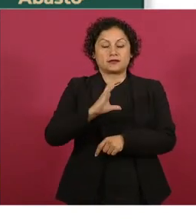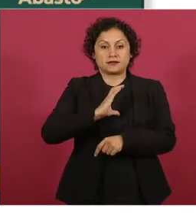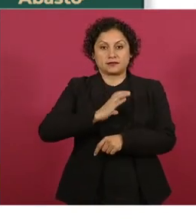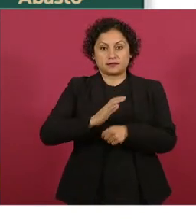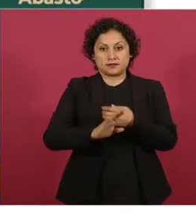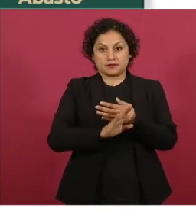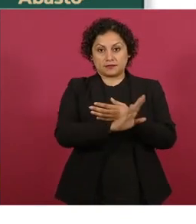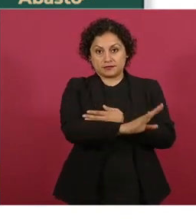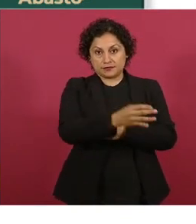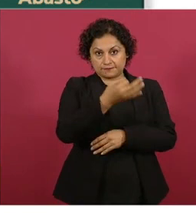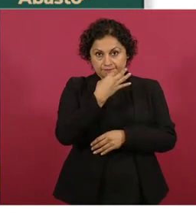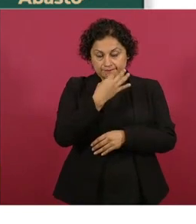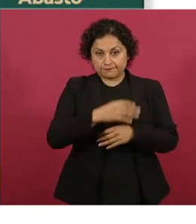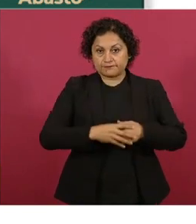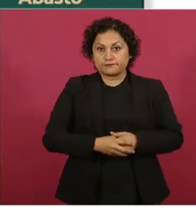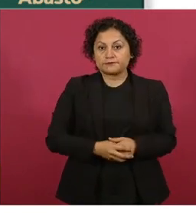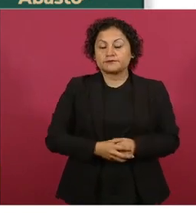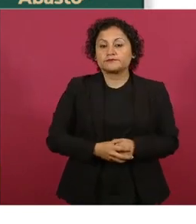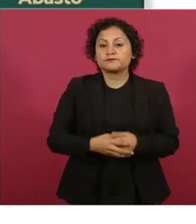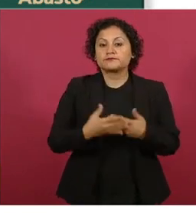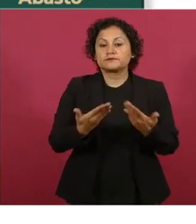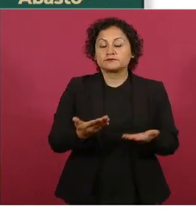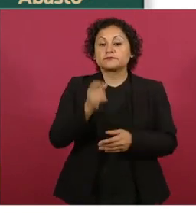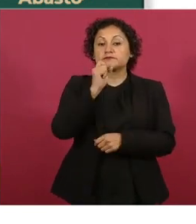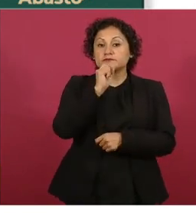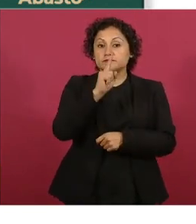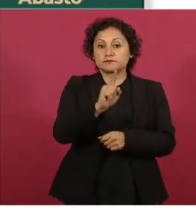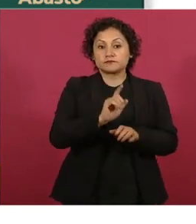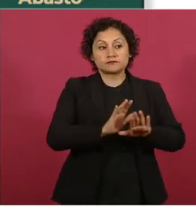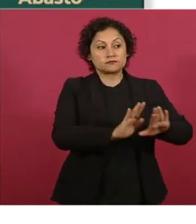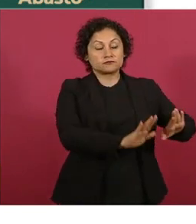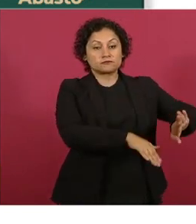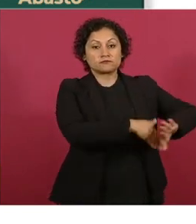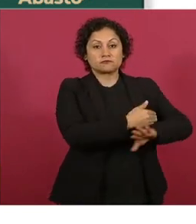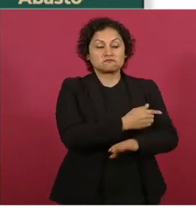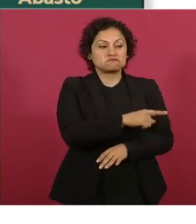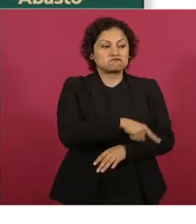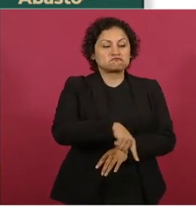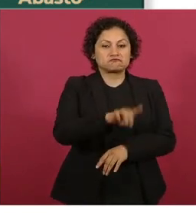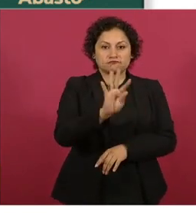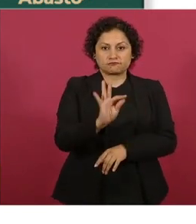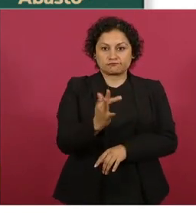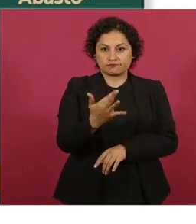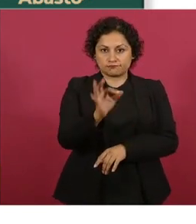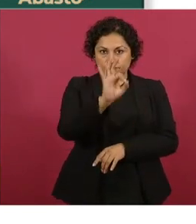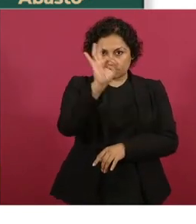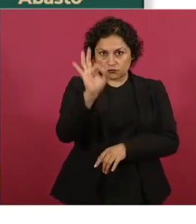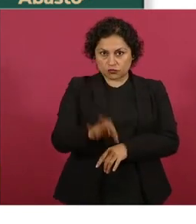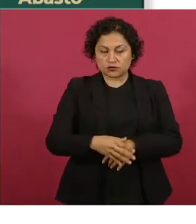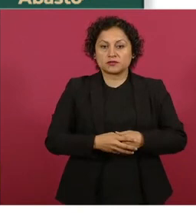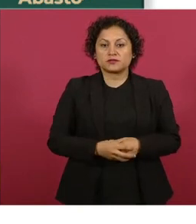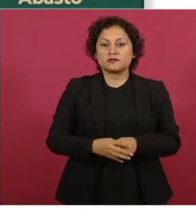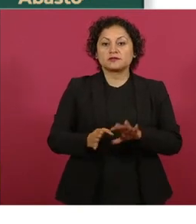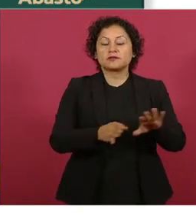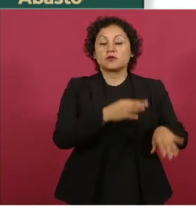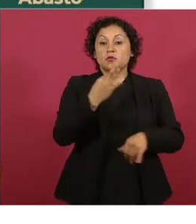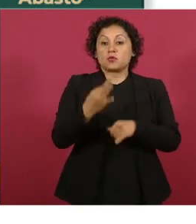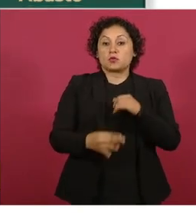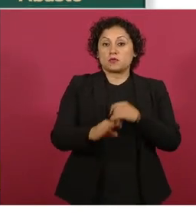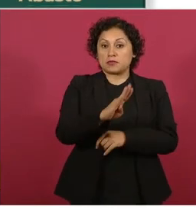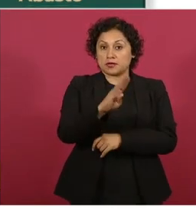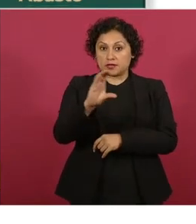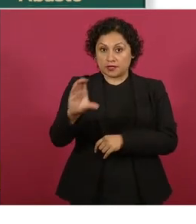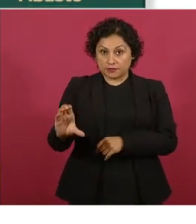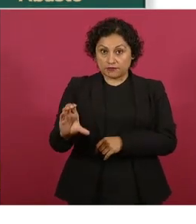de piezas hacia los almacenes se está reportando en un 75%. Los últimos estados, Baja California, se